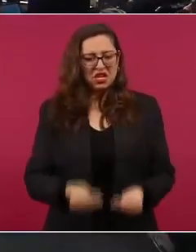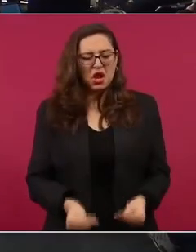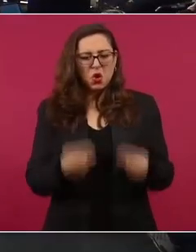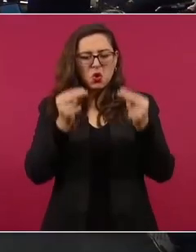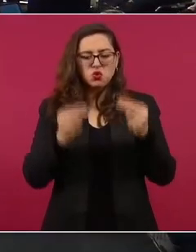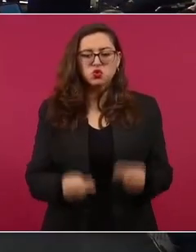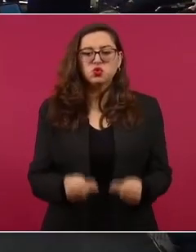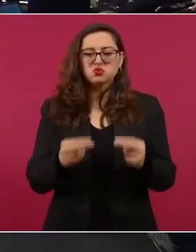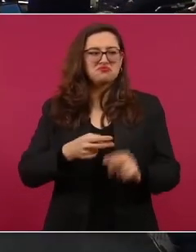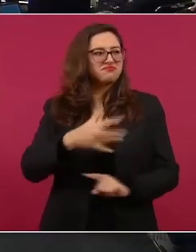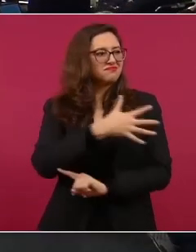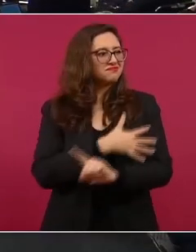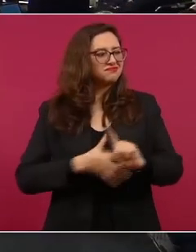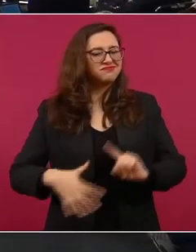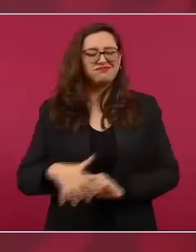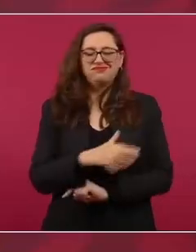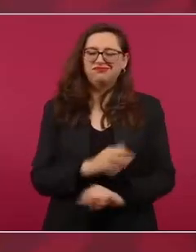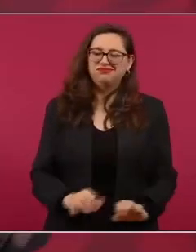Hay condiciones